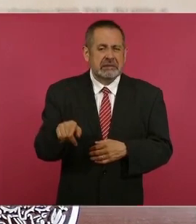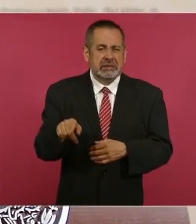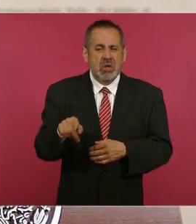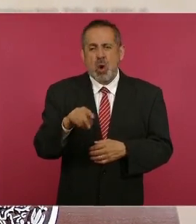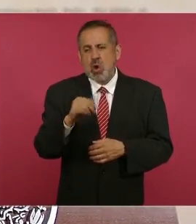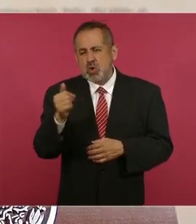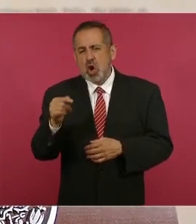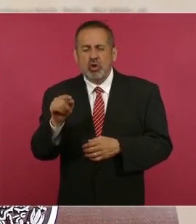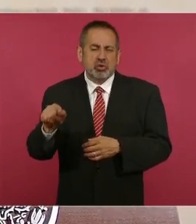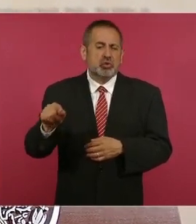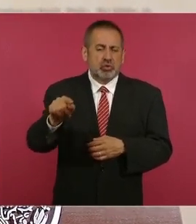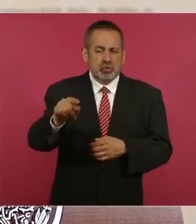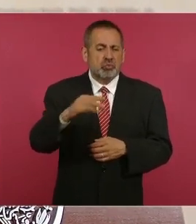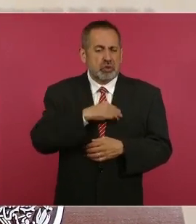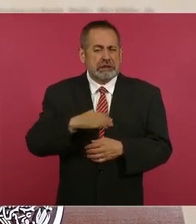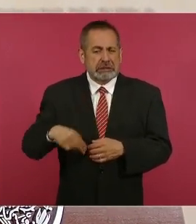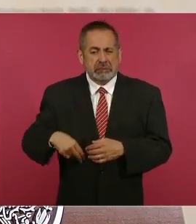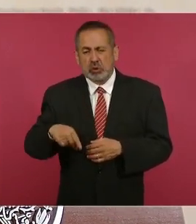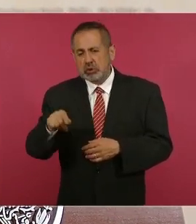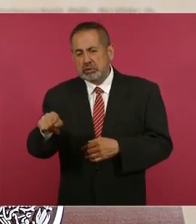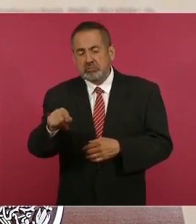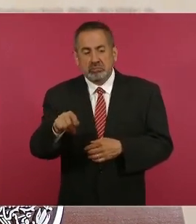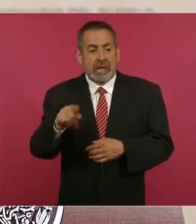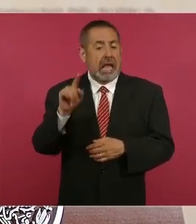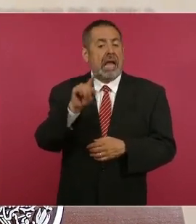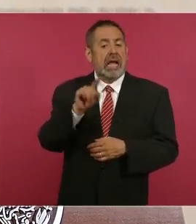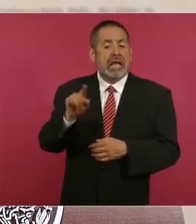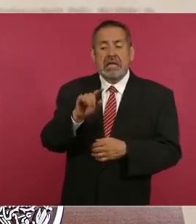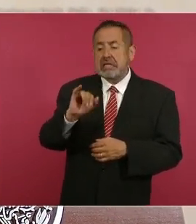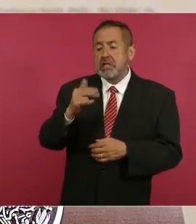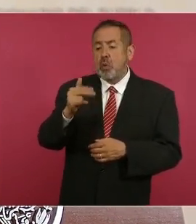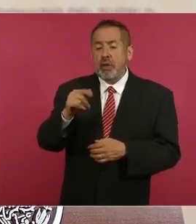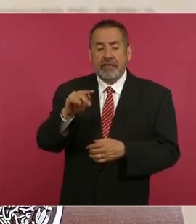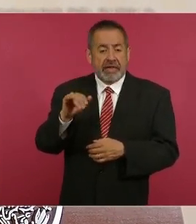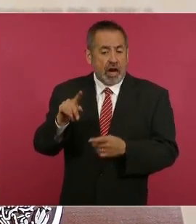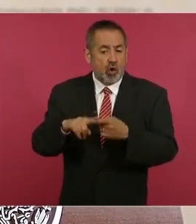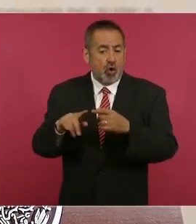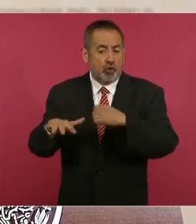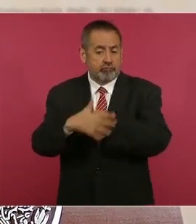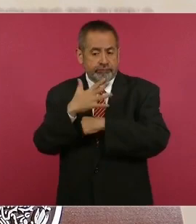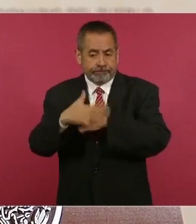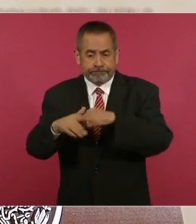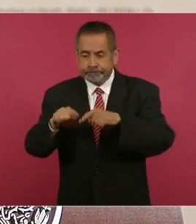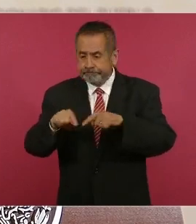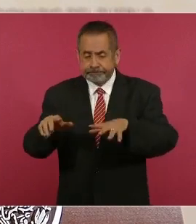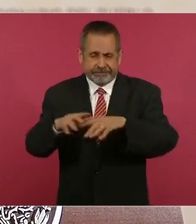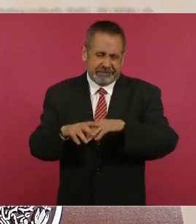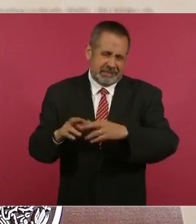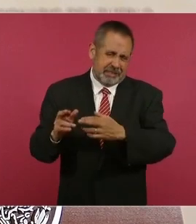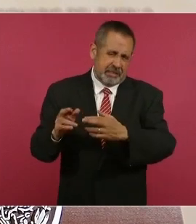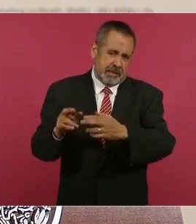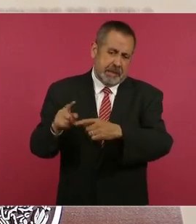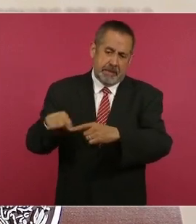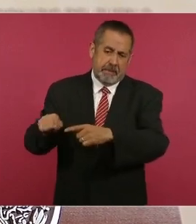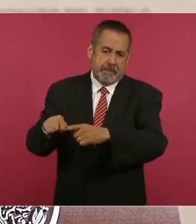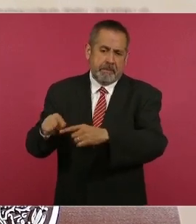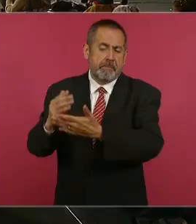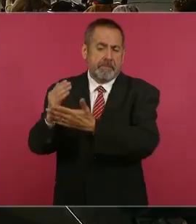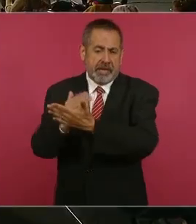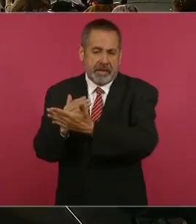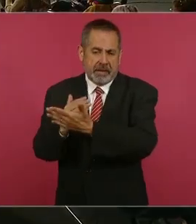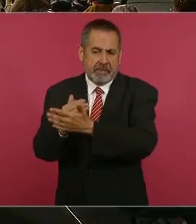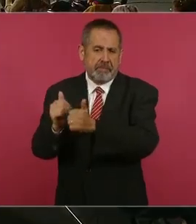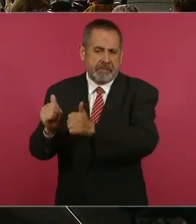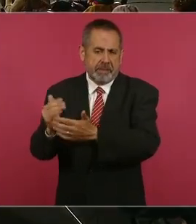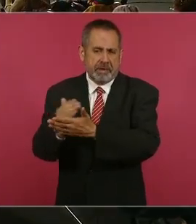y otros municipios, Zihuatanejo, de la costa, fueron afortunadamente